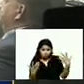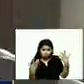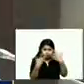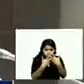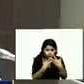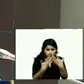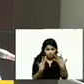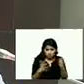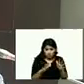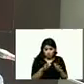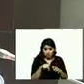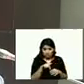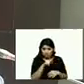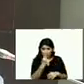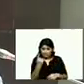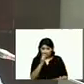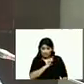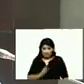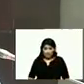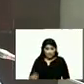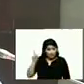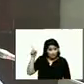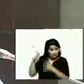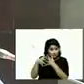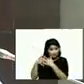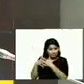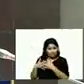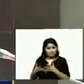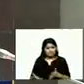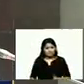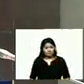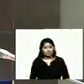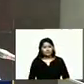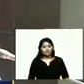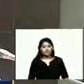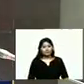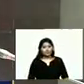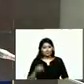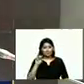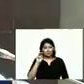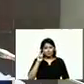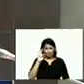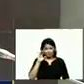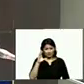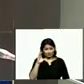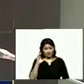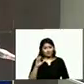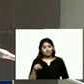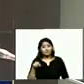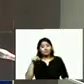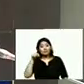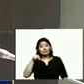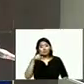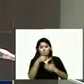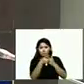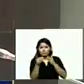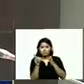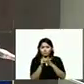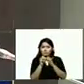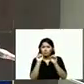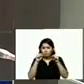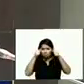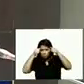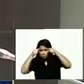los salvadoreños. Con el senador Paul de Kentucky, una relación espectacular. Y yo creo que vía Congreso y Senado podemos buscar una